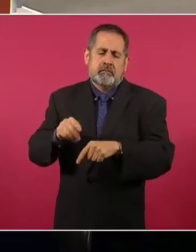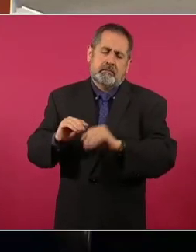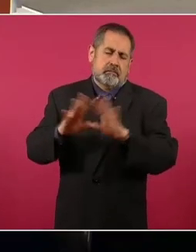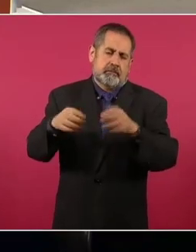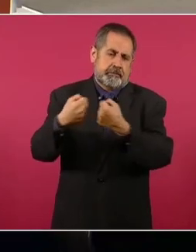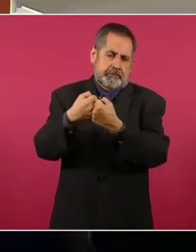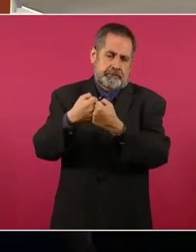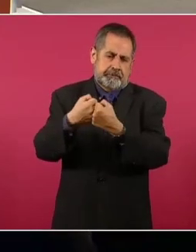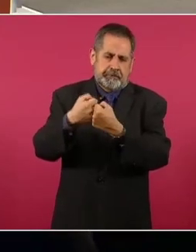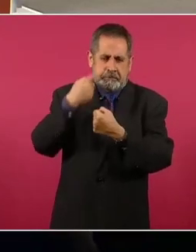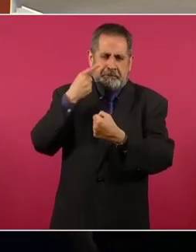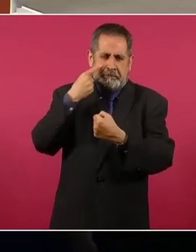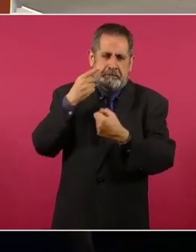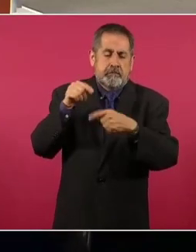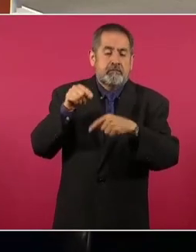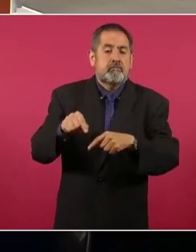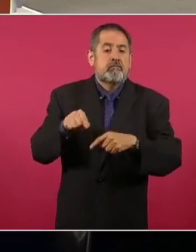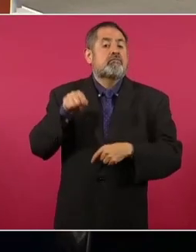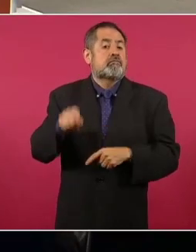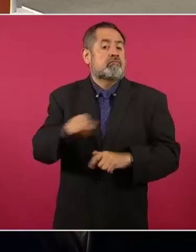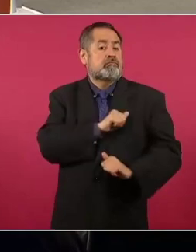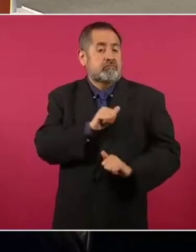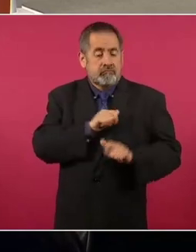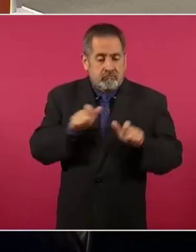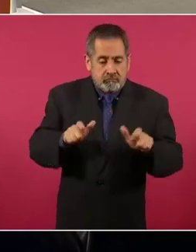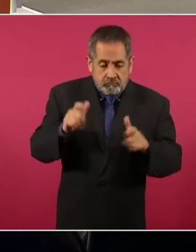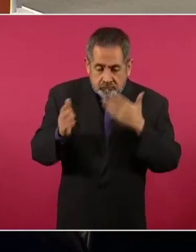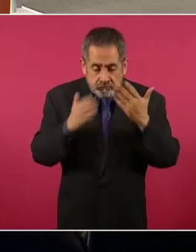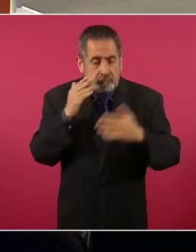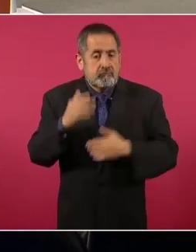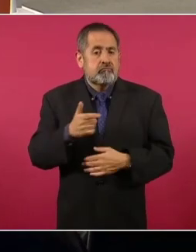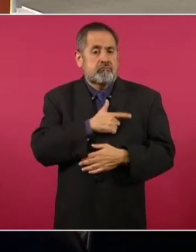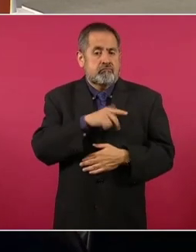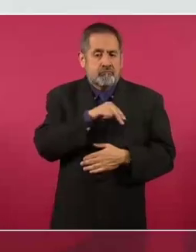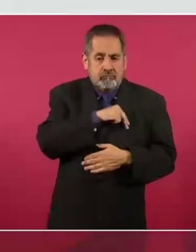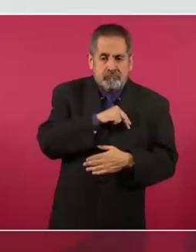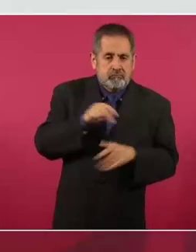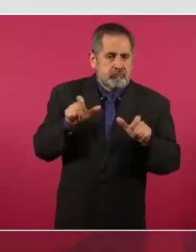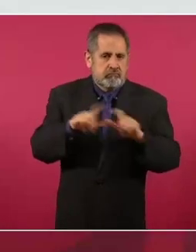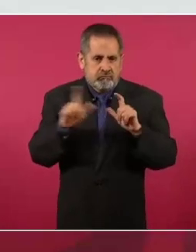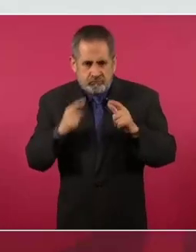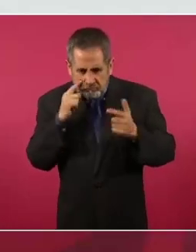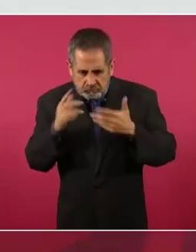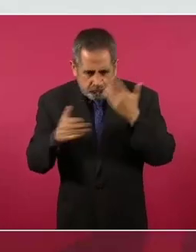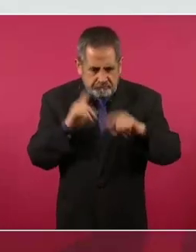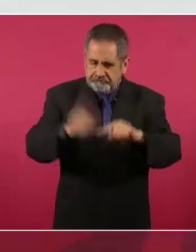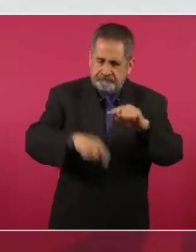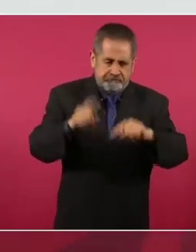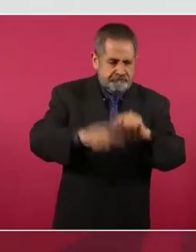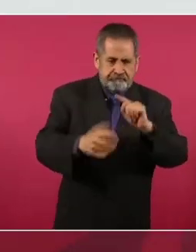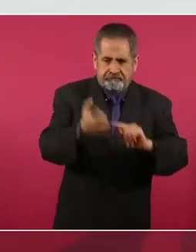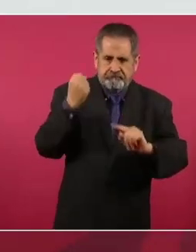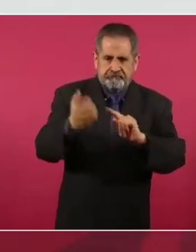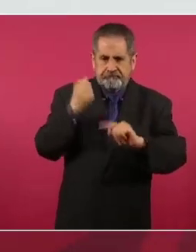qué? Porque aquí revisa el Ejército, Guardia Nacional y hay más decomisos.